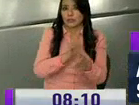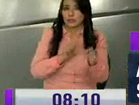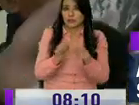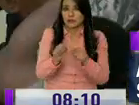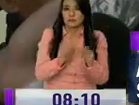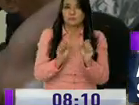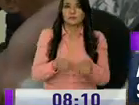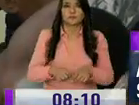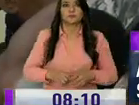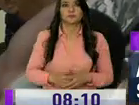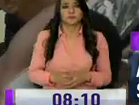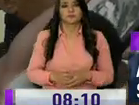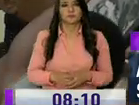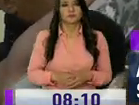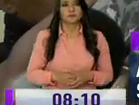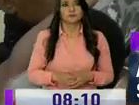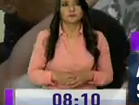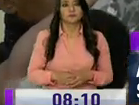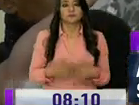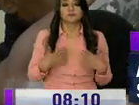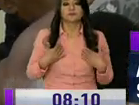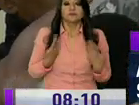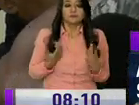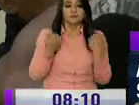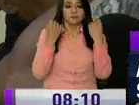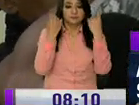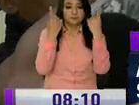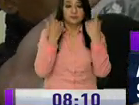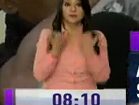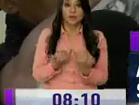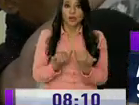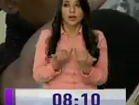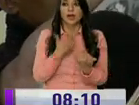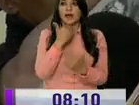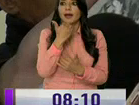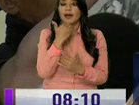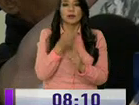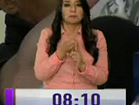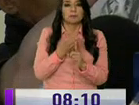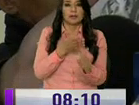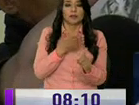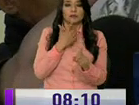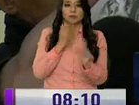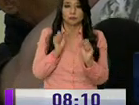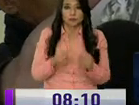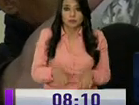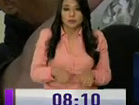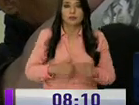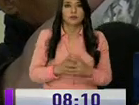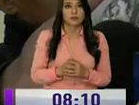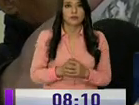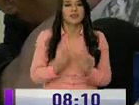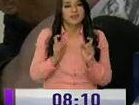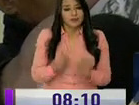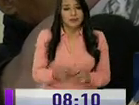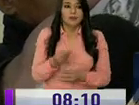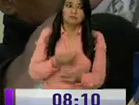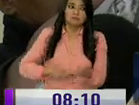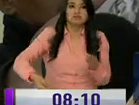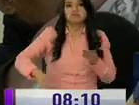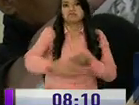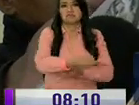transporte. Nosotros tenemos que entender de que la medida pues, va a tener algún tipo de afectación, va a tener afectación y que tenemos que compensarla de alguna